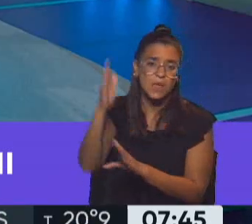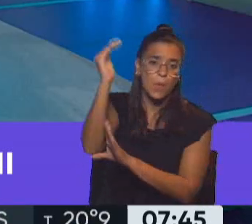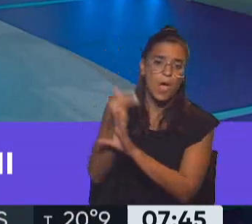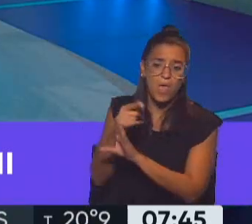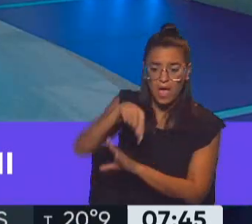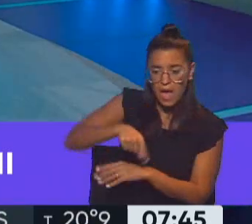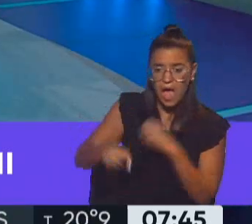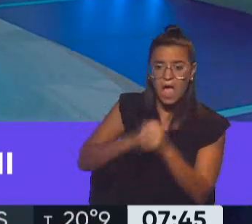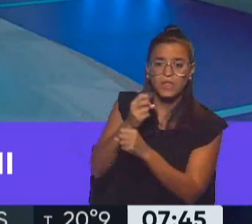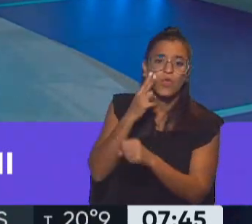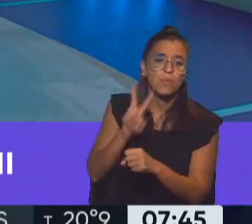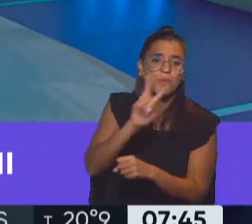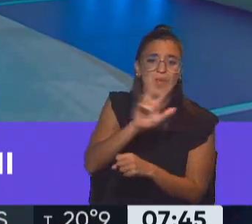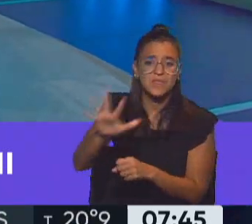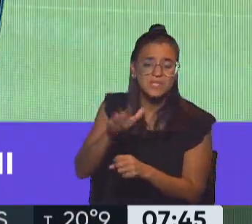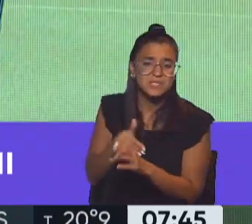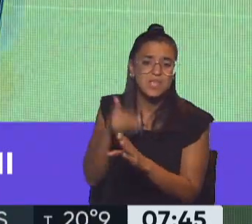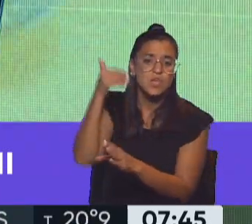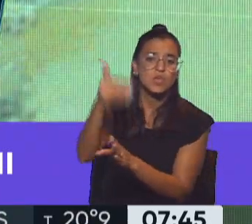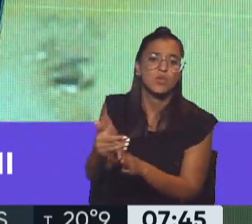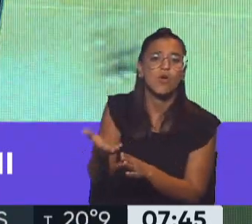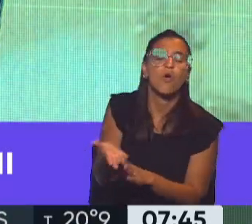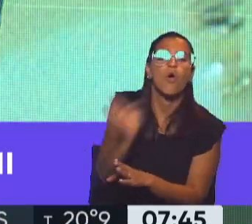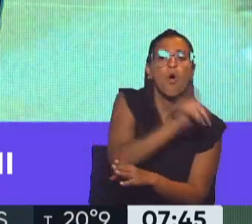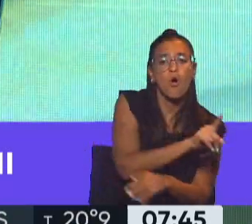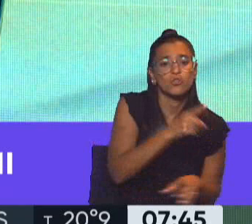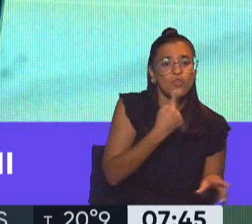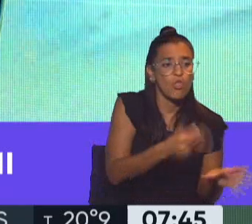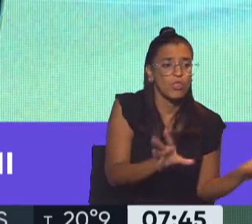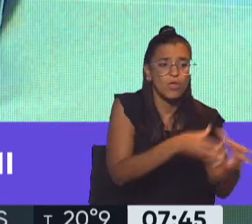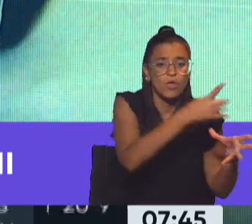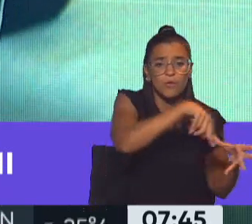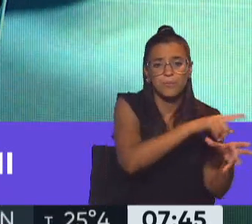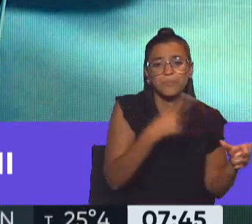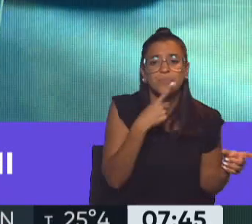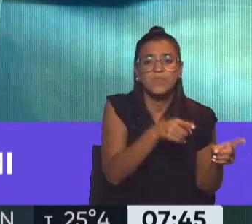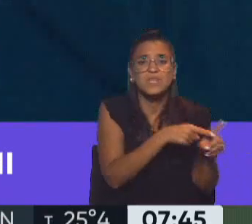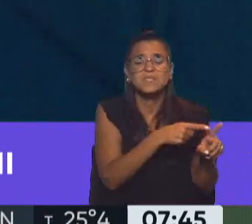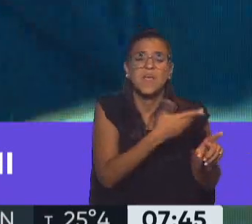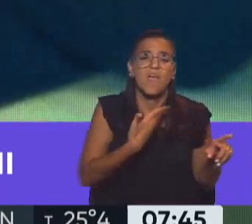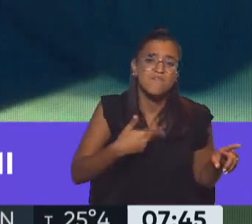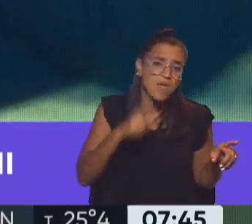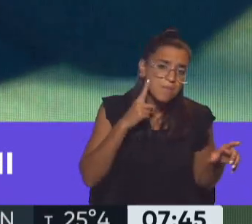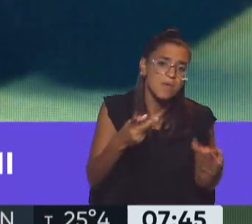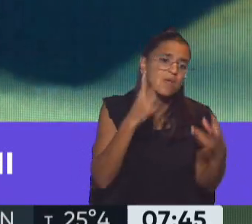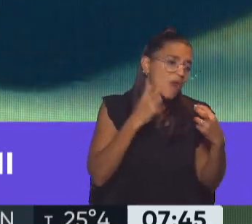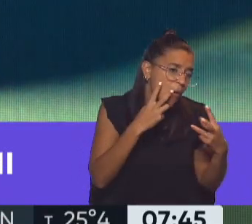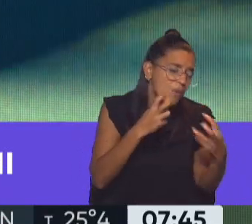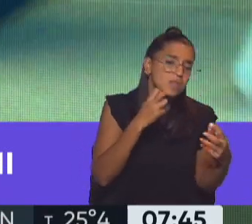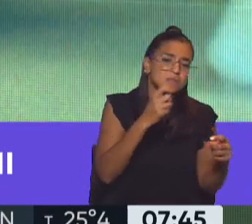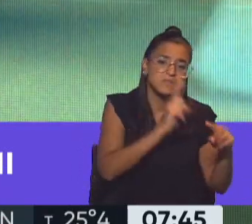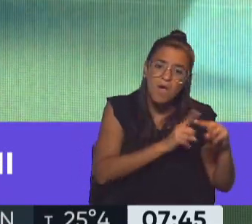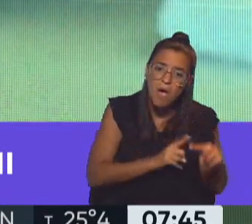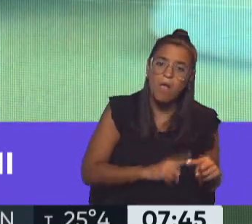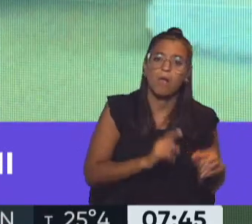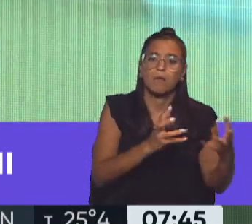hacer una política de shock, que ya las conocemos, y por otro lado, por izquierda, esto de el fondo revisándonos las cuentas y sugiriendo